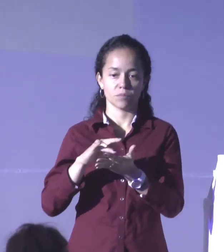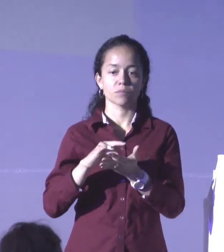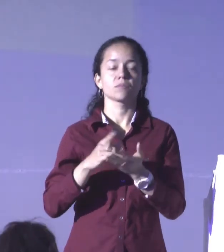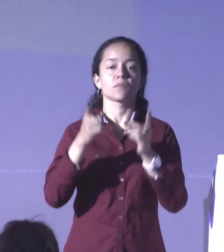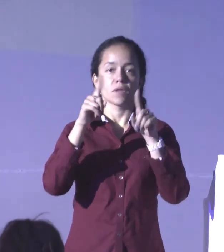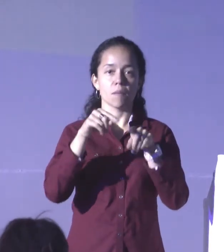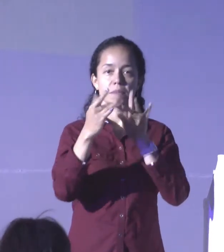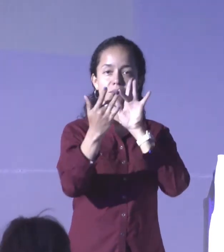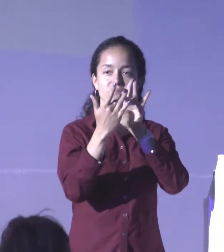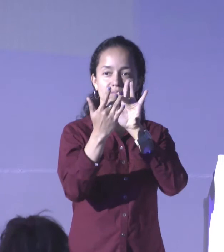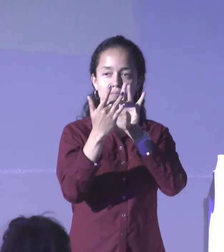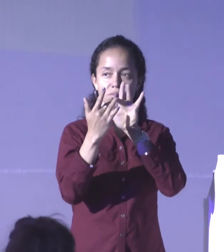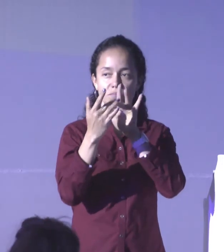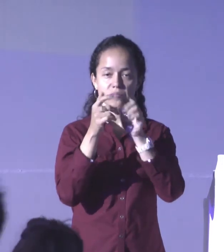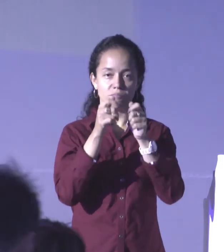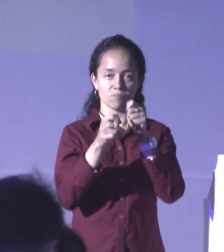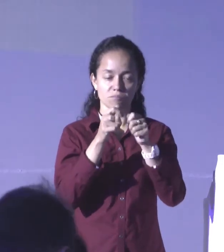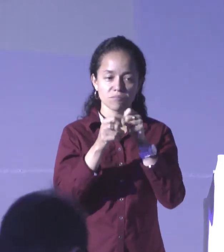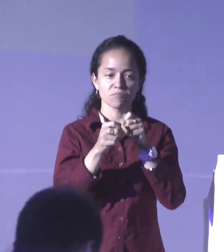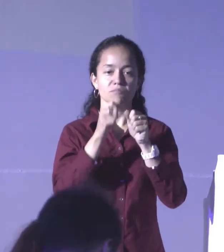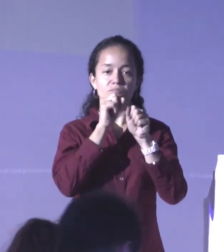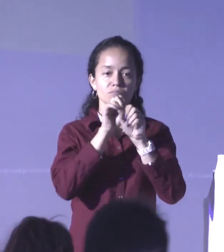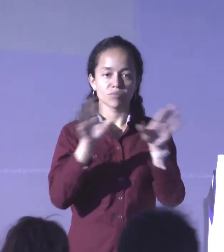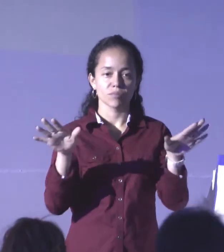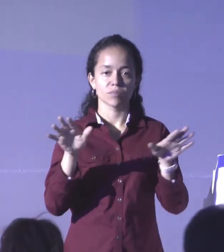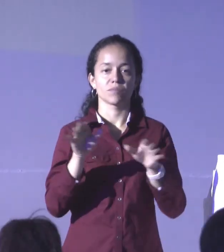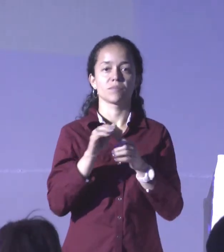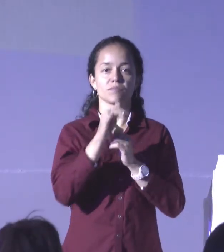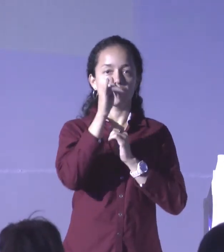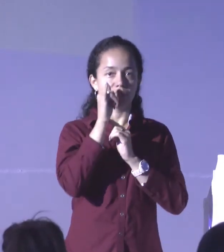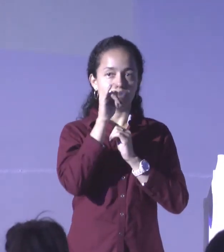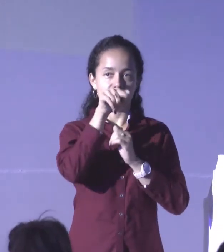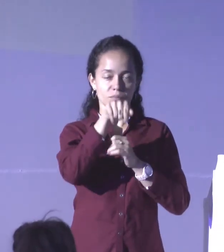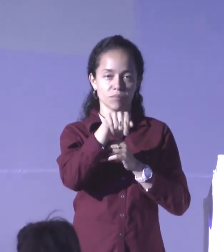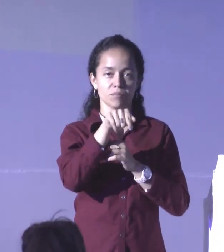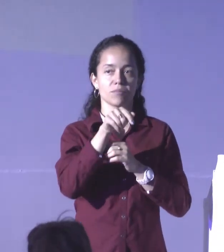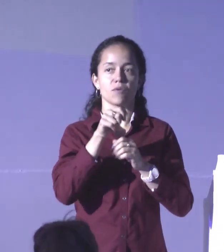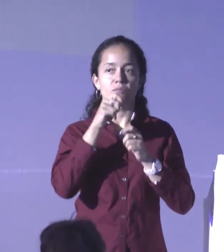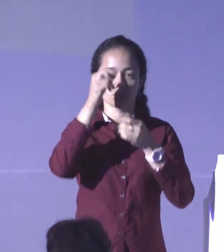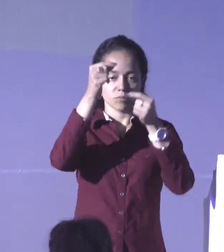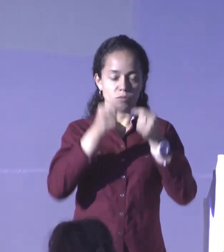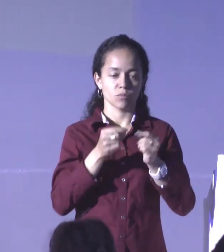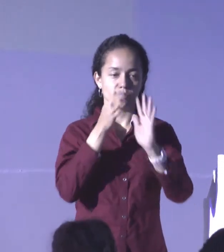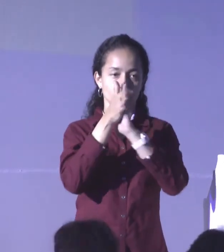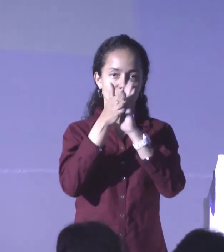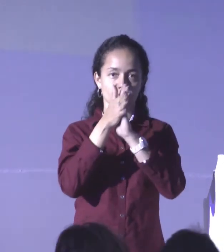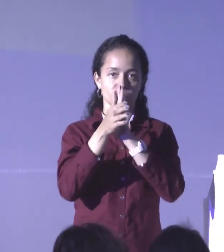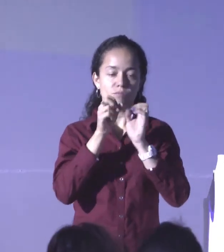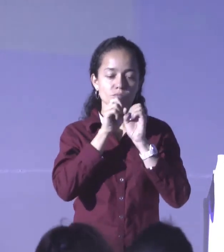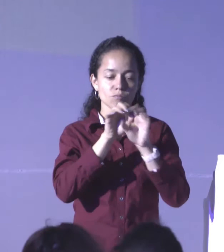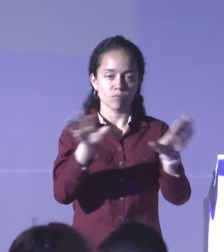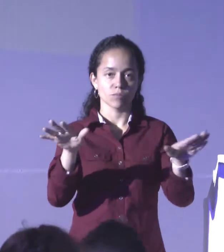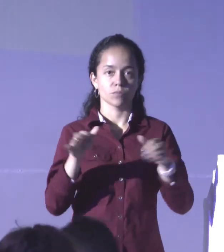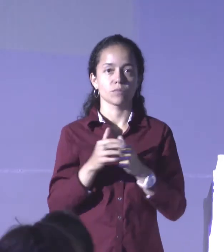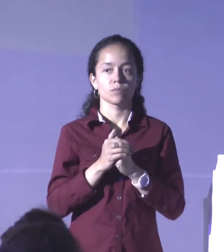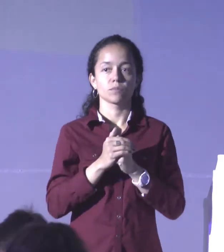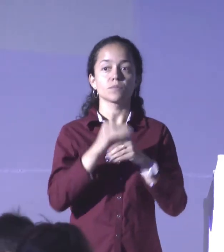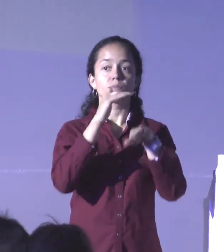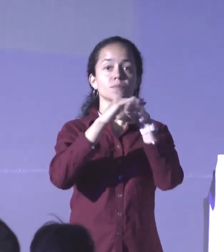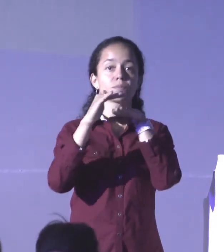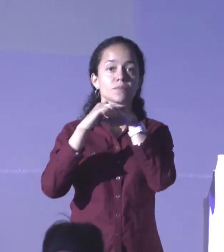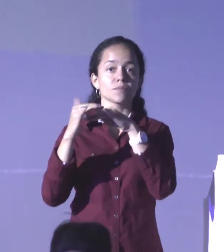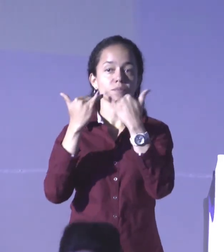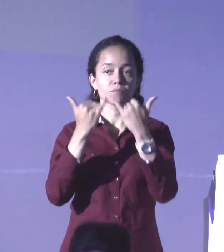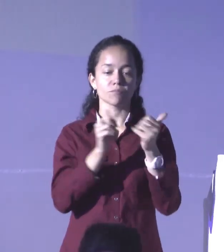han estado conectados a través de nuestra transmisión en directo de esta audiencia de rendición de cuentas por nuestras redes sociales. Los invitamos a que